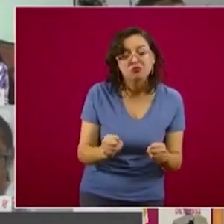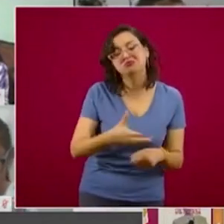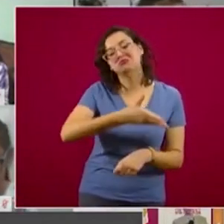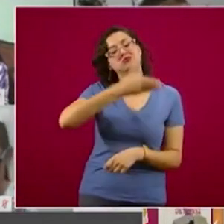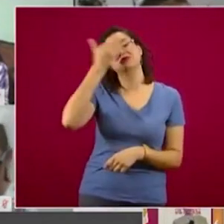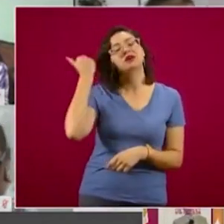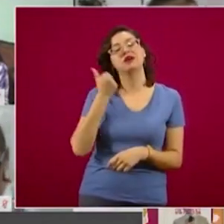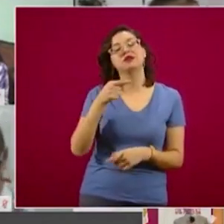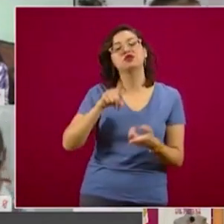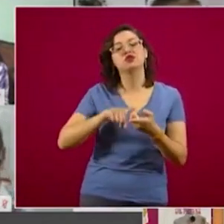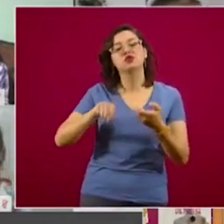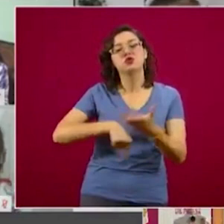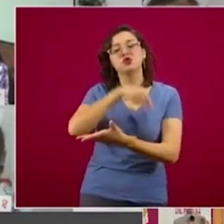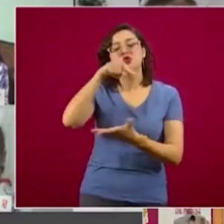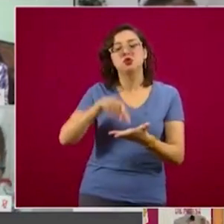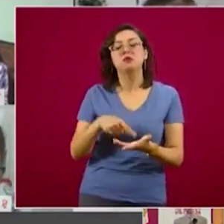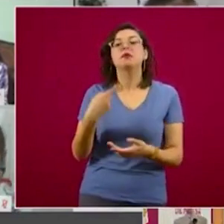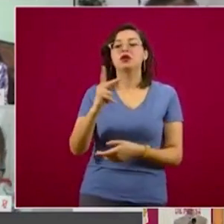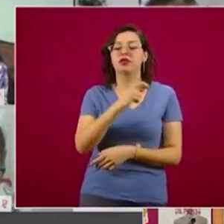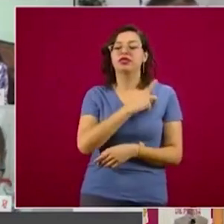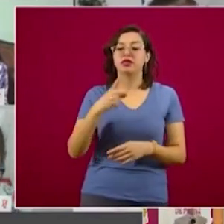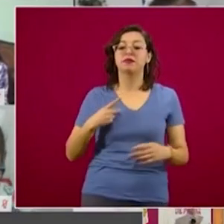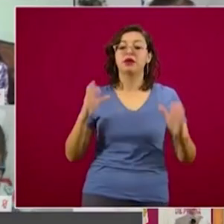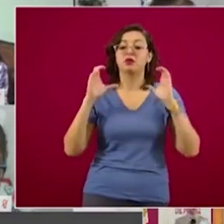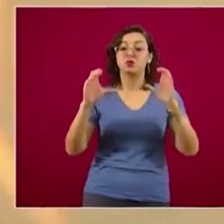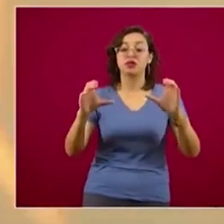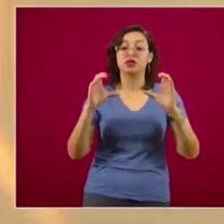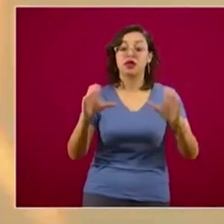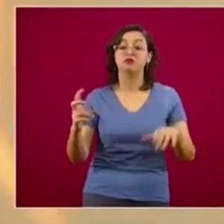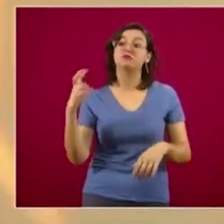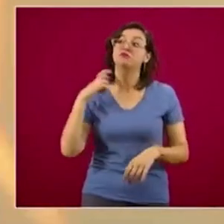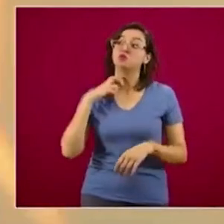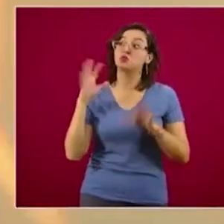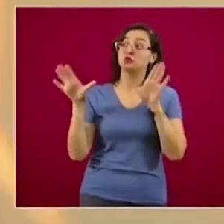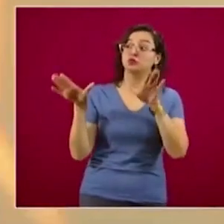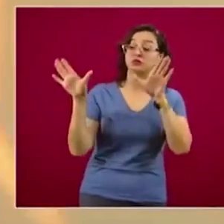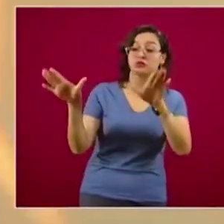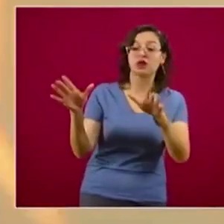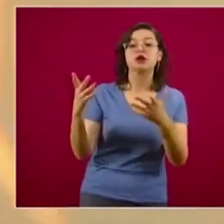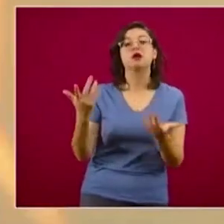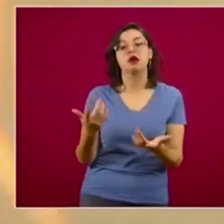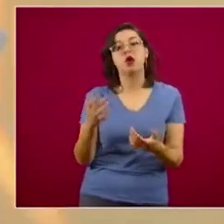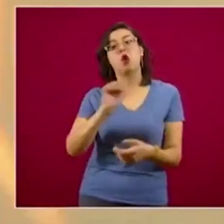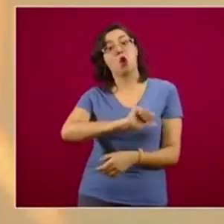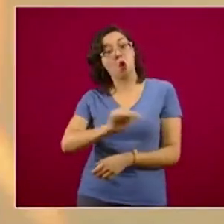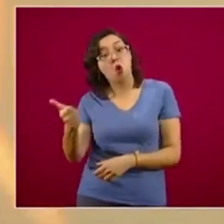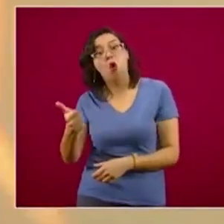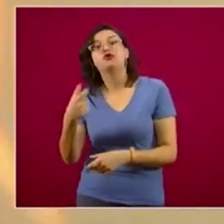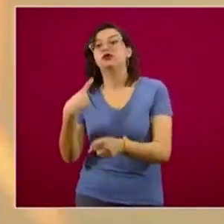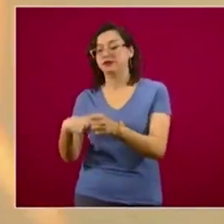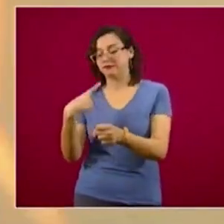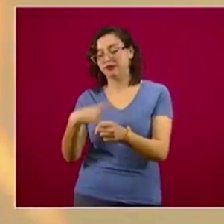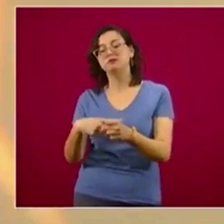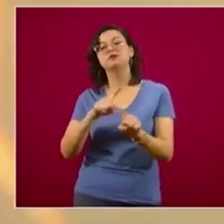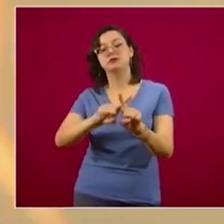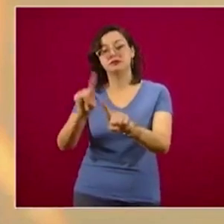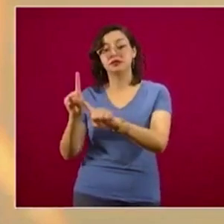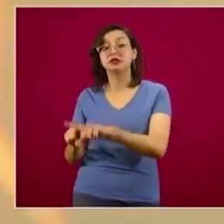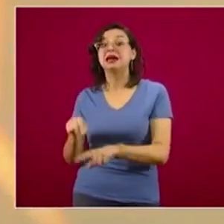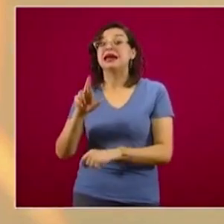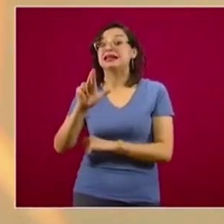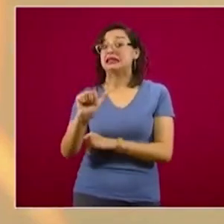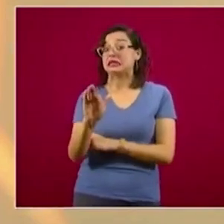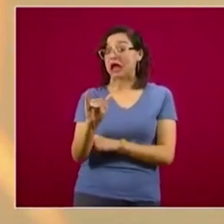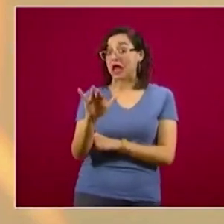dónde. De todos modos, hay que tener precaución con los murciélagos, porque los murciélagos pueden transmitir otras enfermedades, incluida la